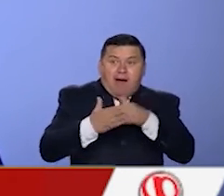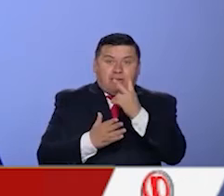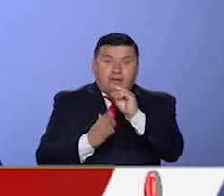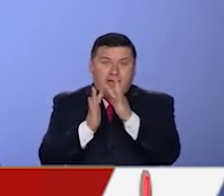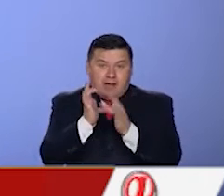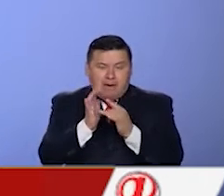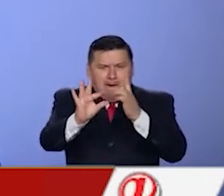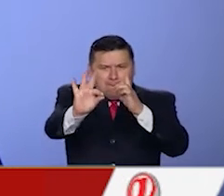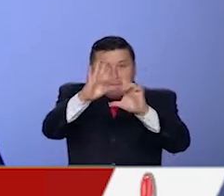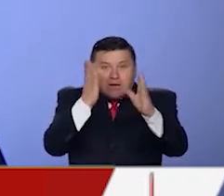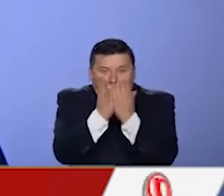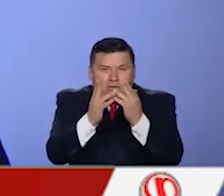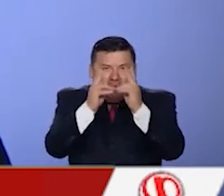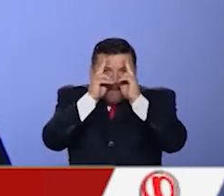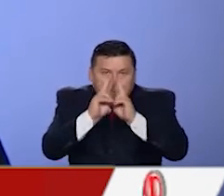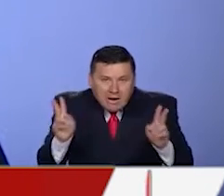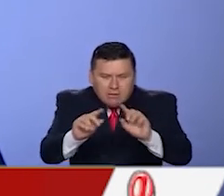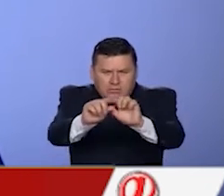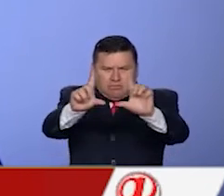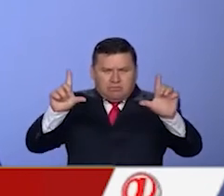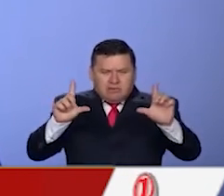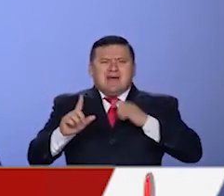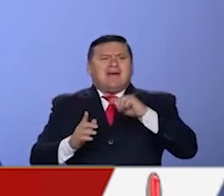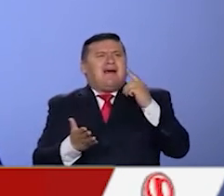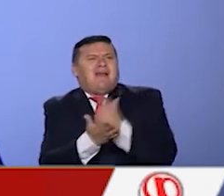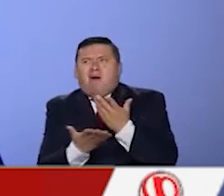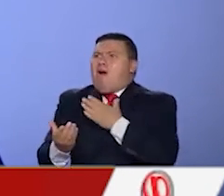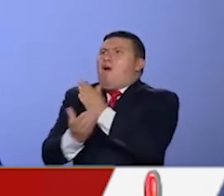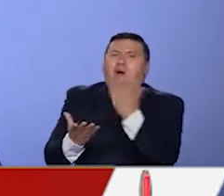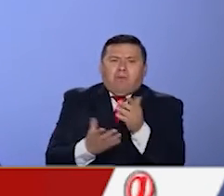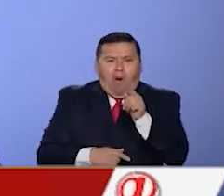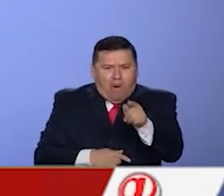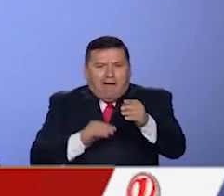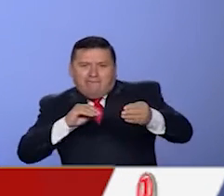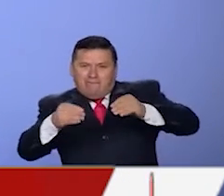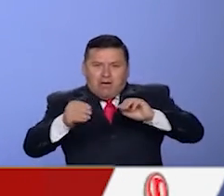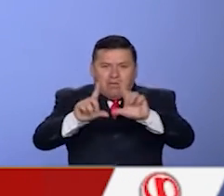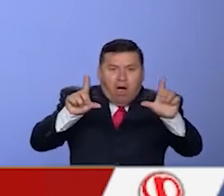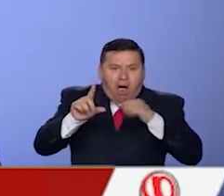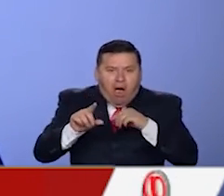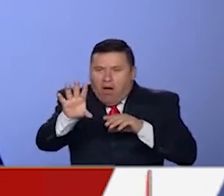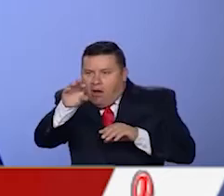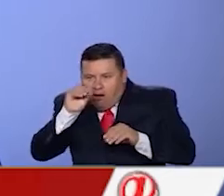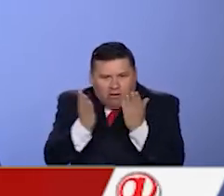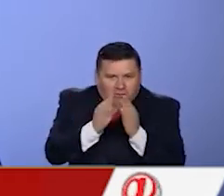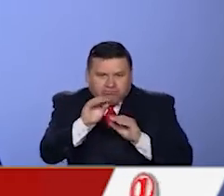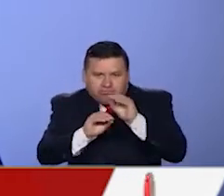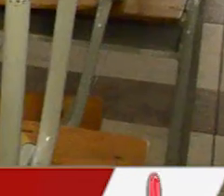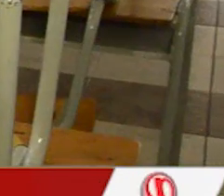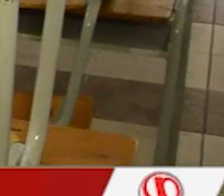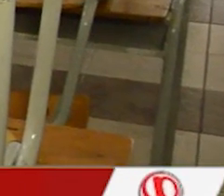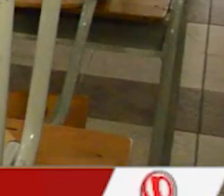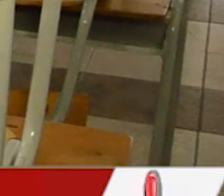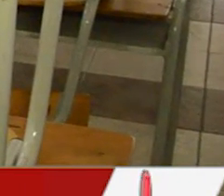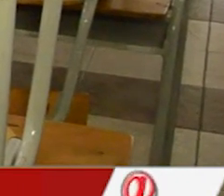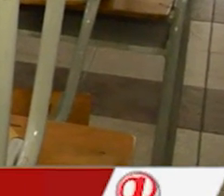las acciones, tanto de virtualidad como de acceso a textos remotos y todos los métodos flexibles para que los jóvenes puedan hacerlo desde su casa.